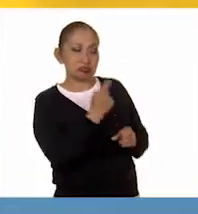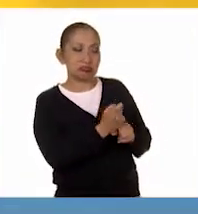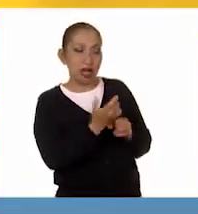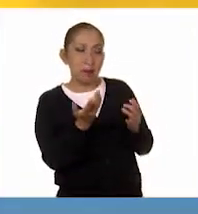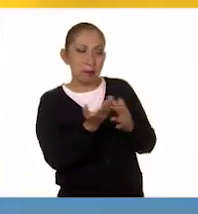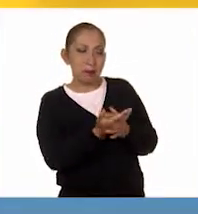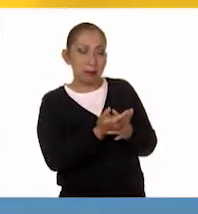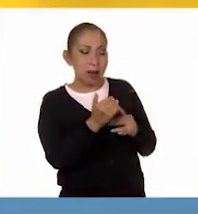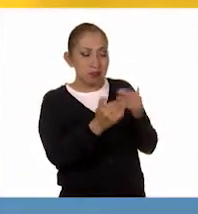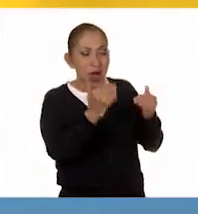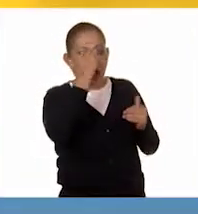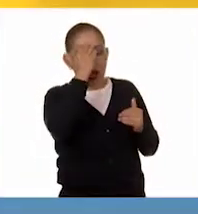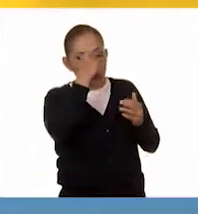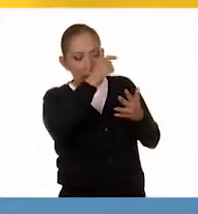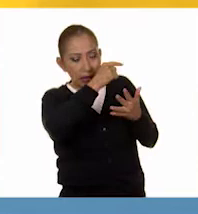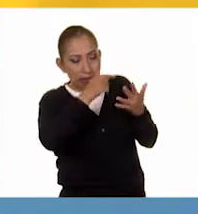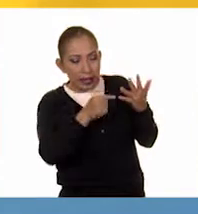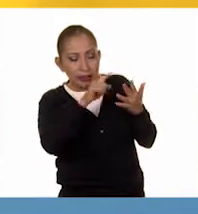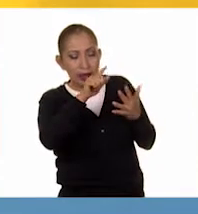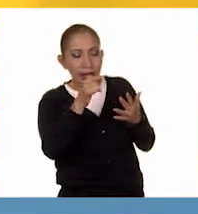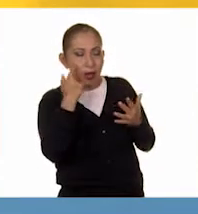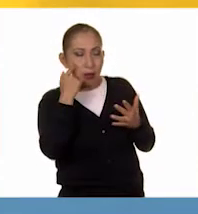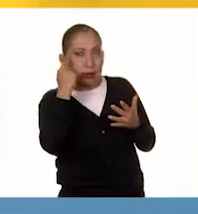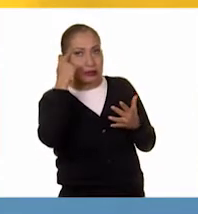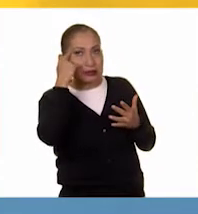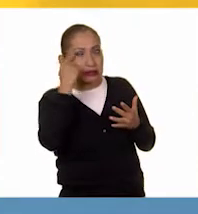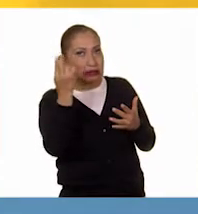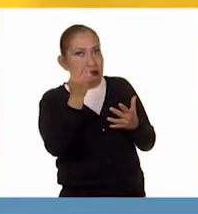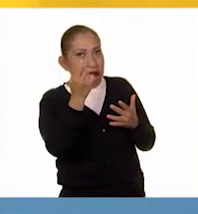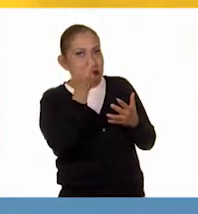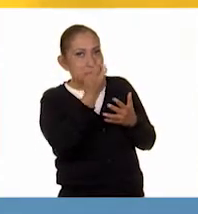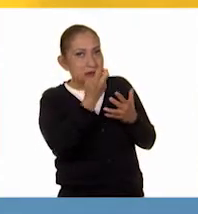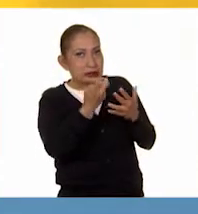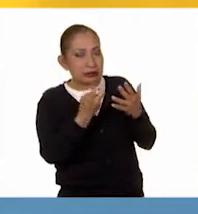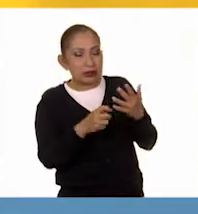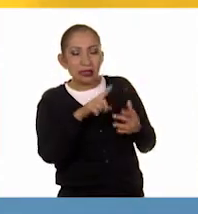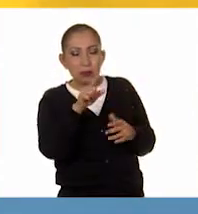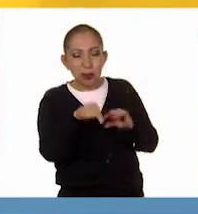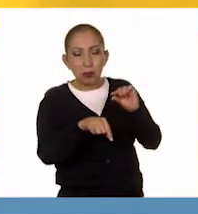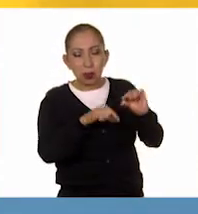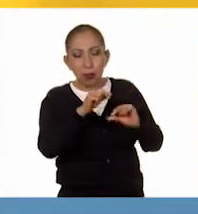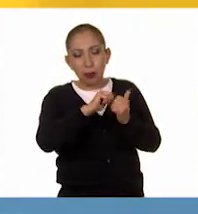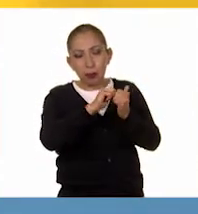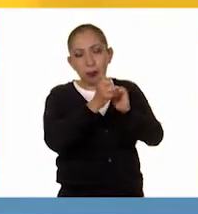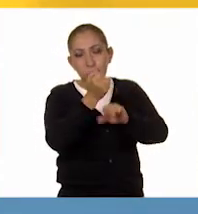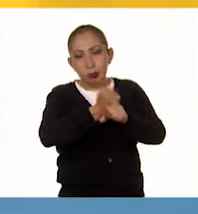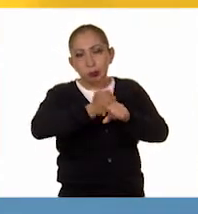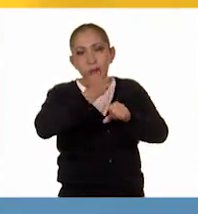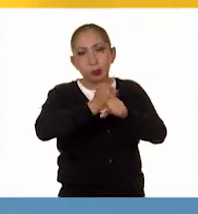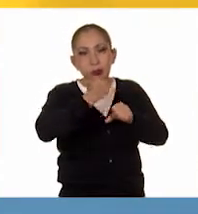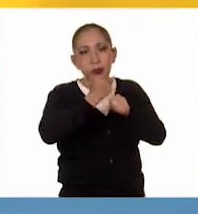paso, María, conocer estos elementos y tenerlos conscientes. Lo demás es cuestión de ensayar y de